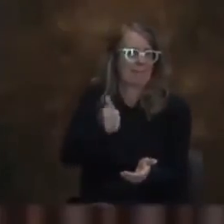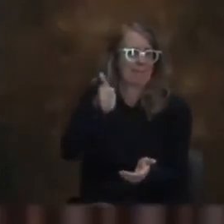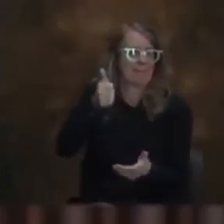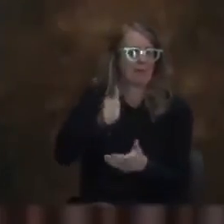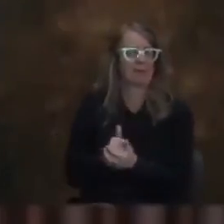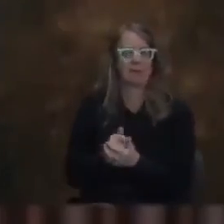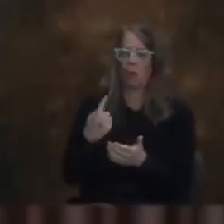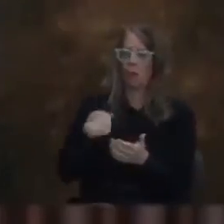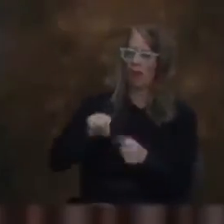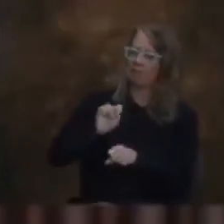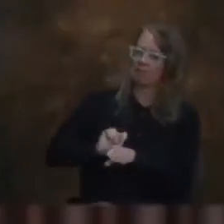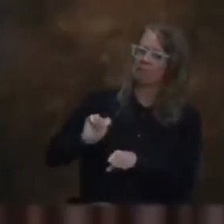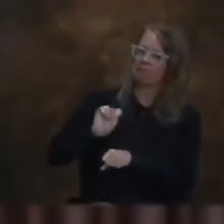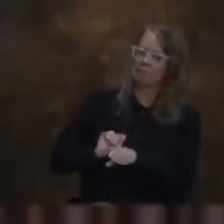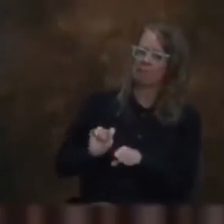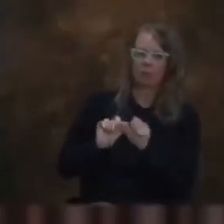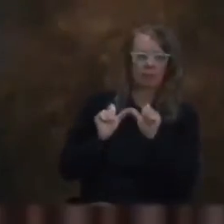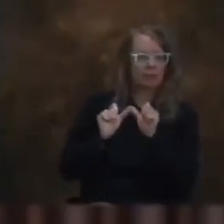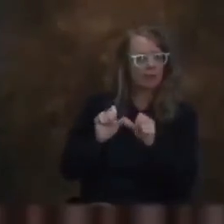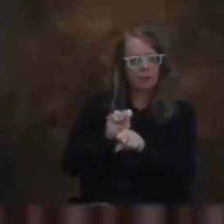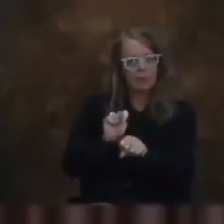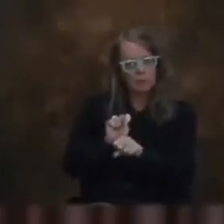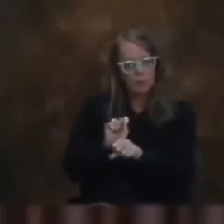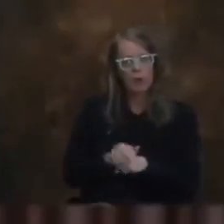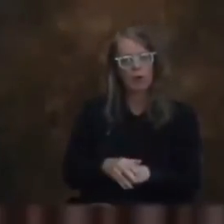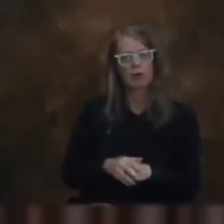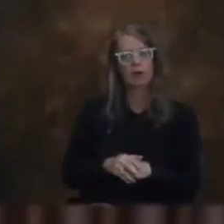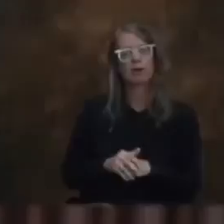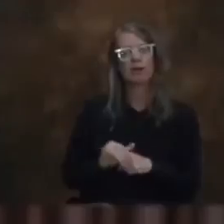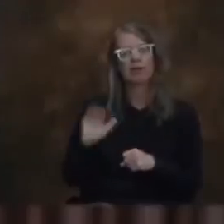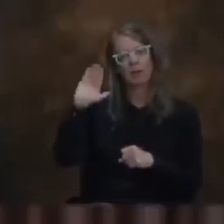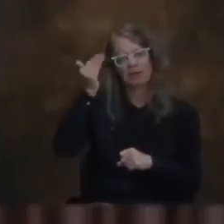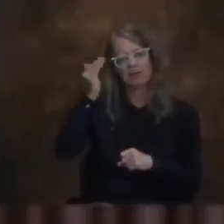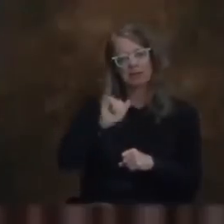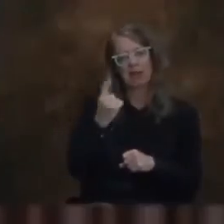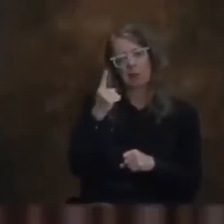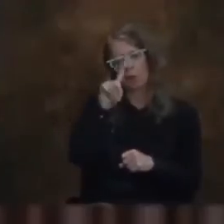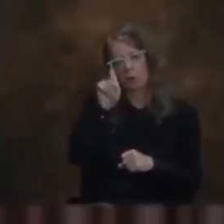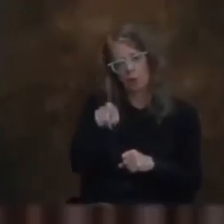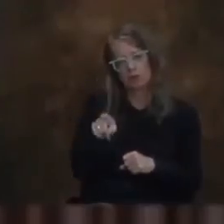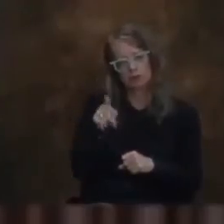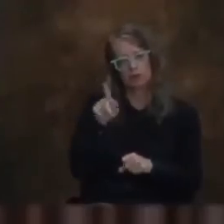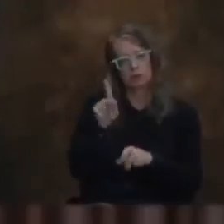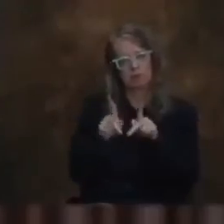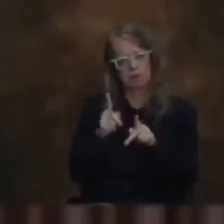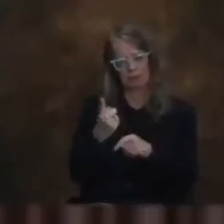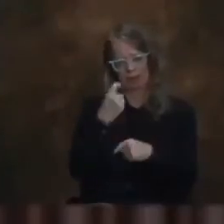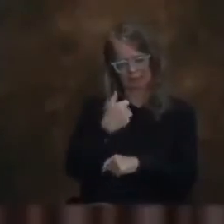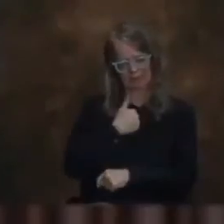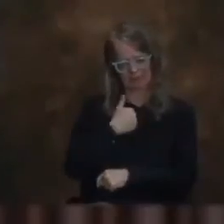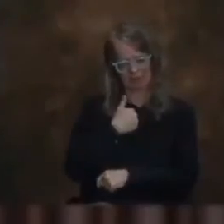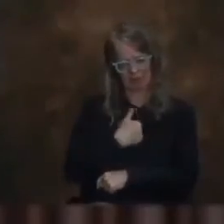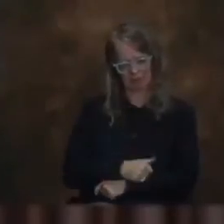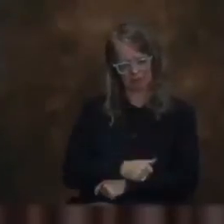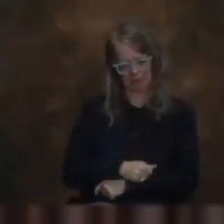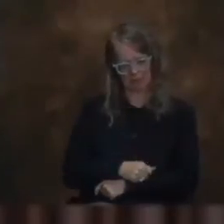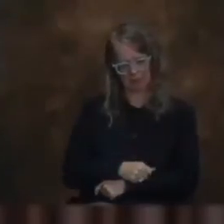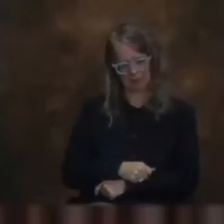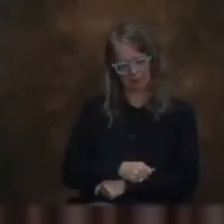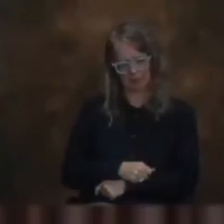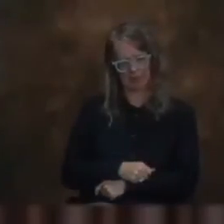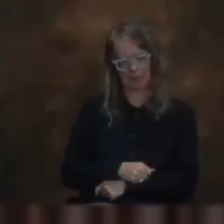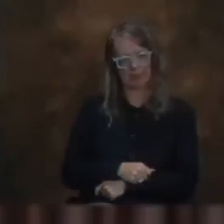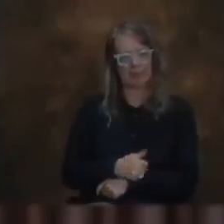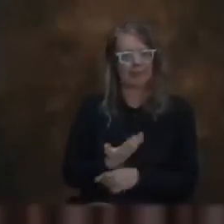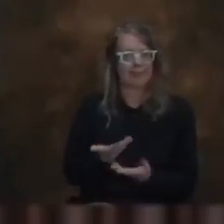trabajo continuo y creo que una de las preguntas que estamos haciendo a nosotros mismos es si puede haber tácticas